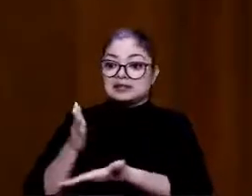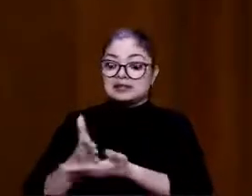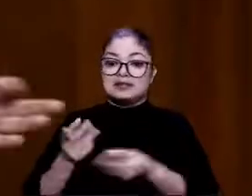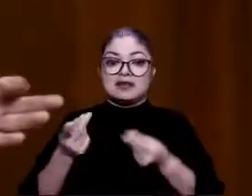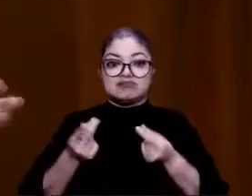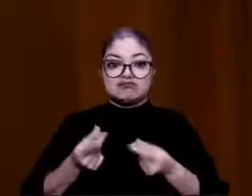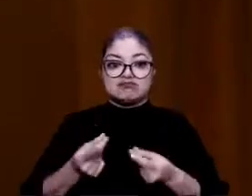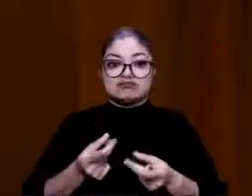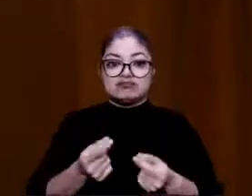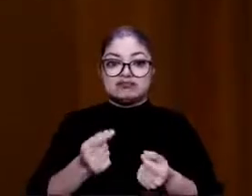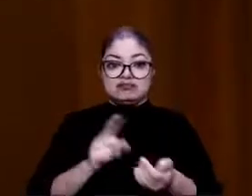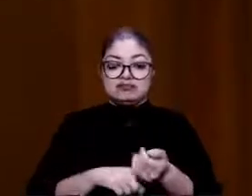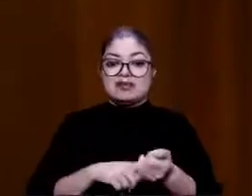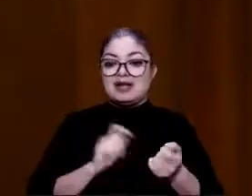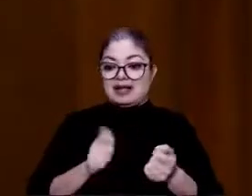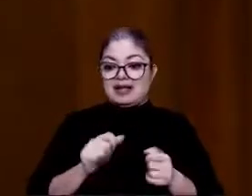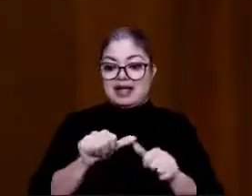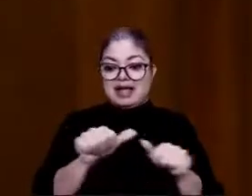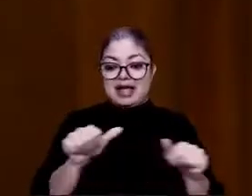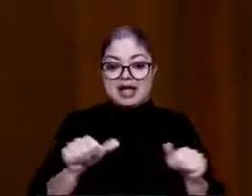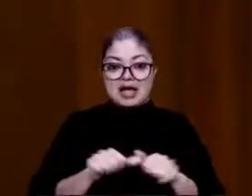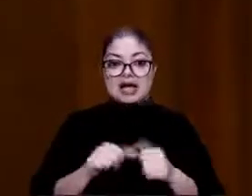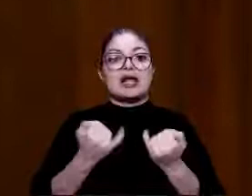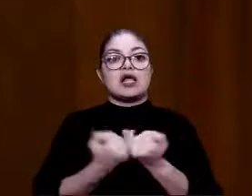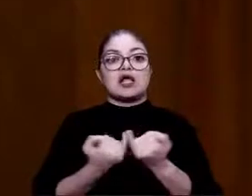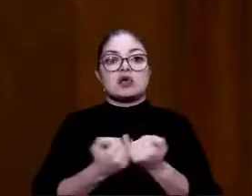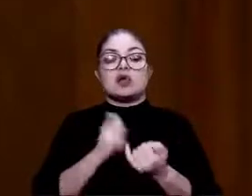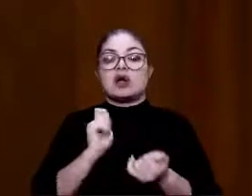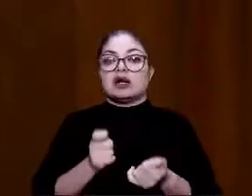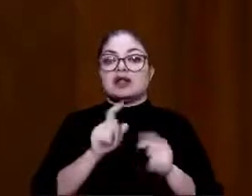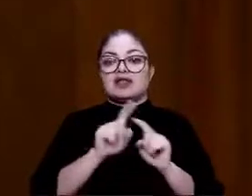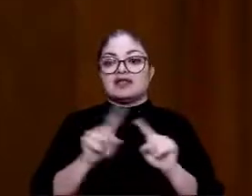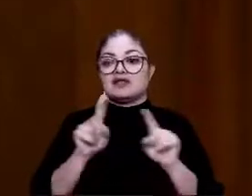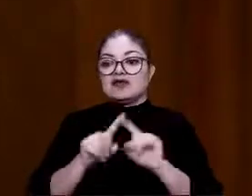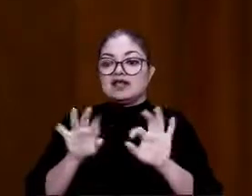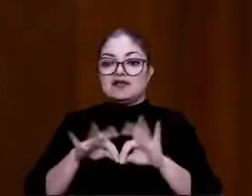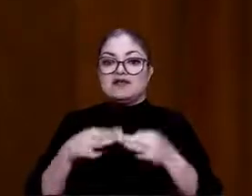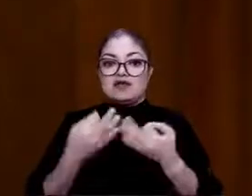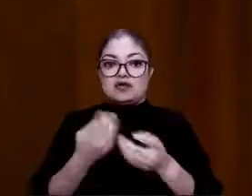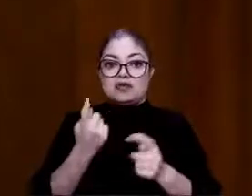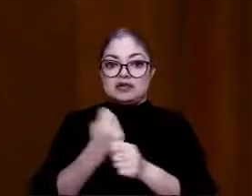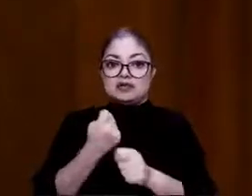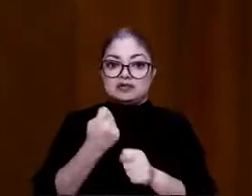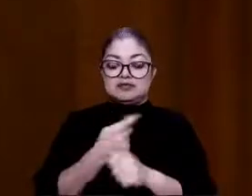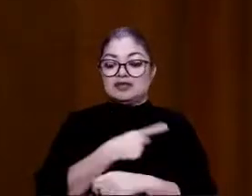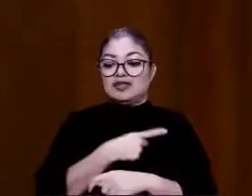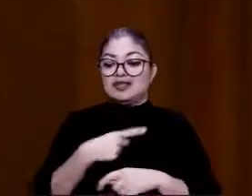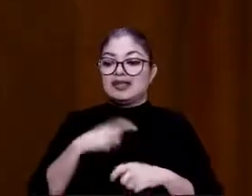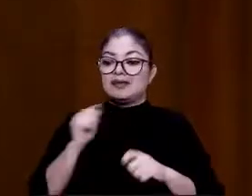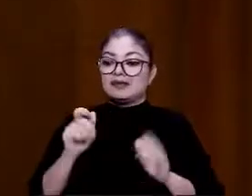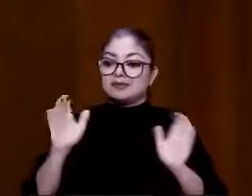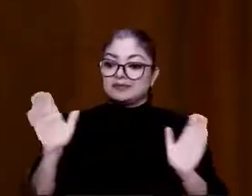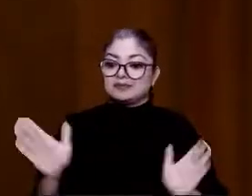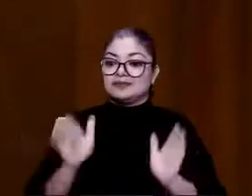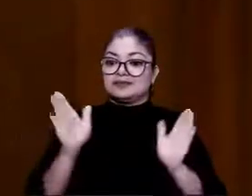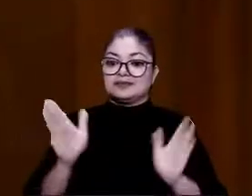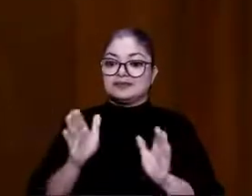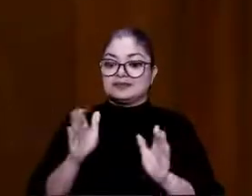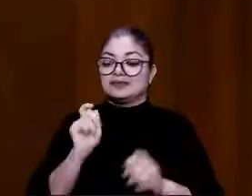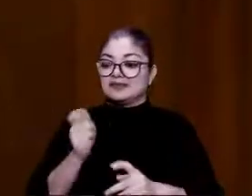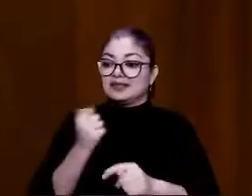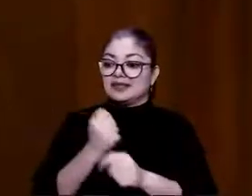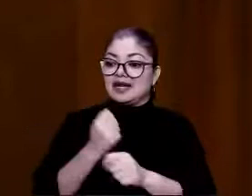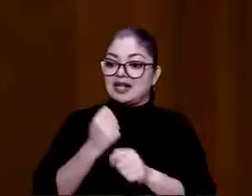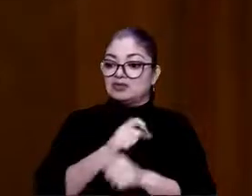en todas las áreas, así como diferentes modos de transporte. Hay que impulsar el transporte público colectivo y